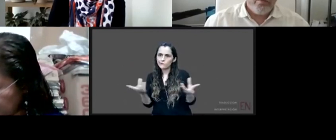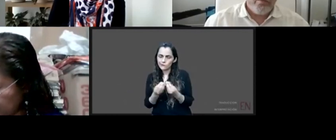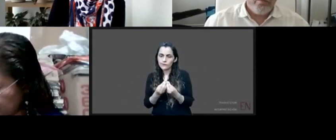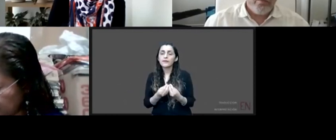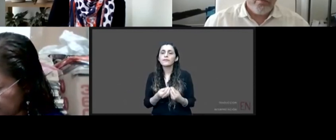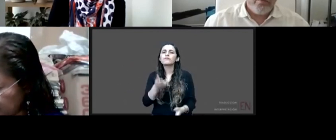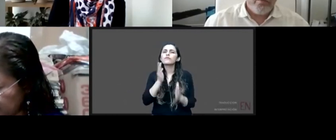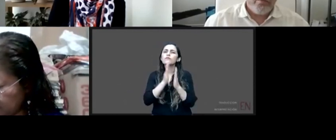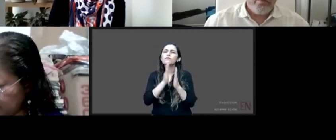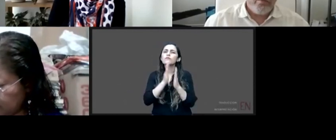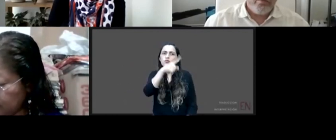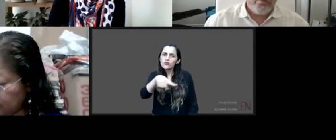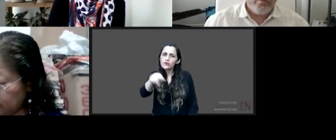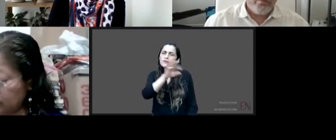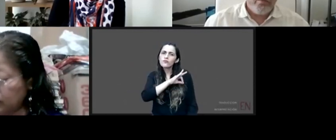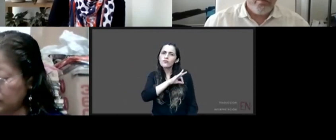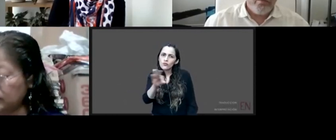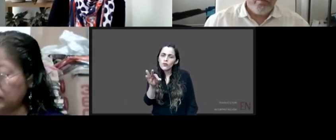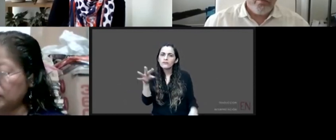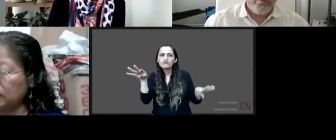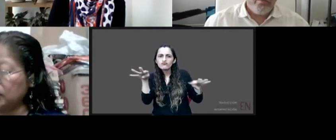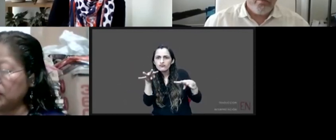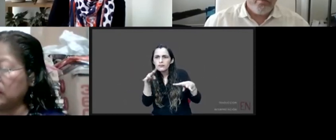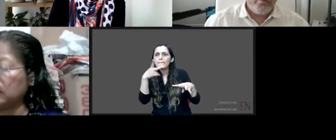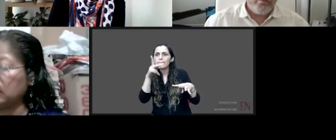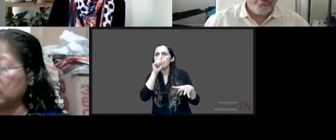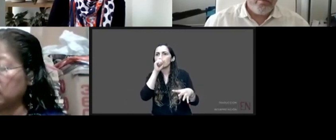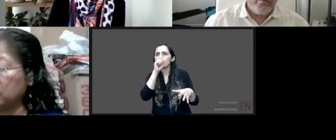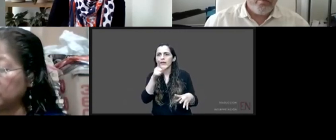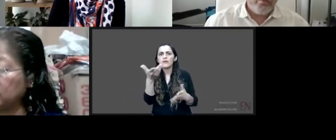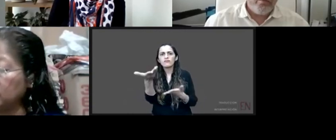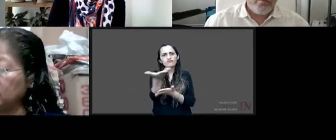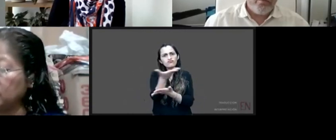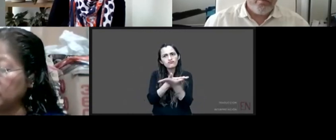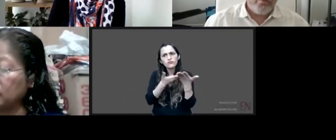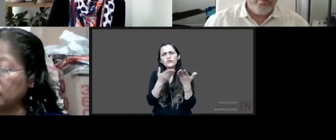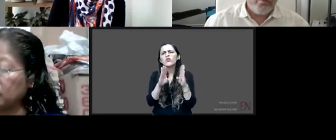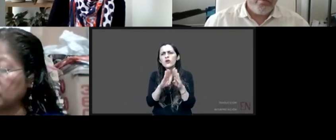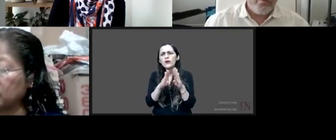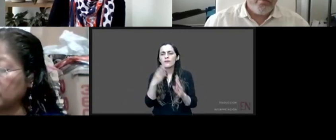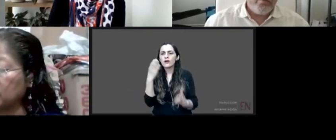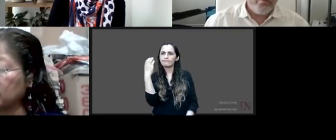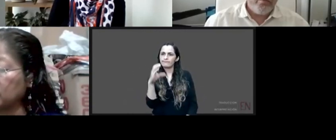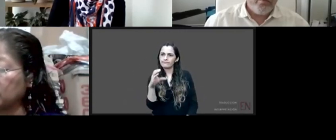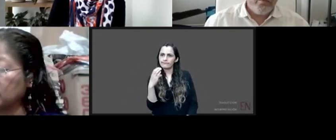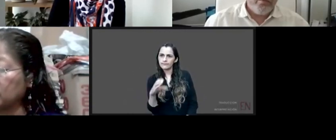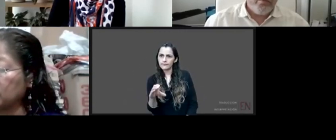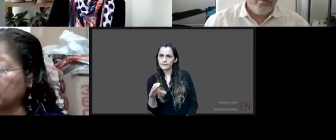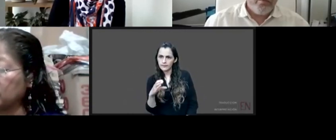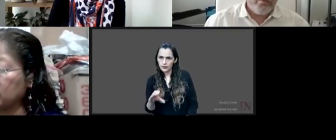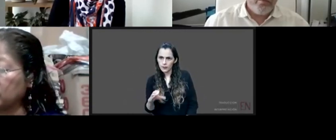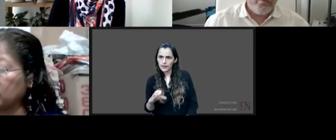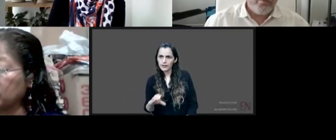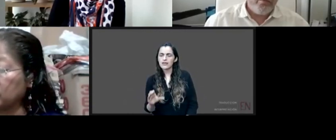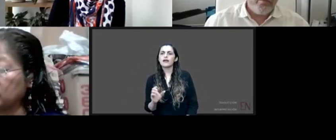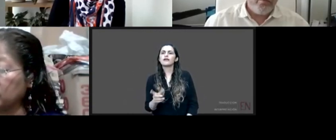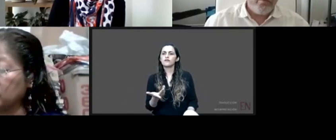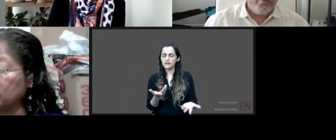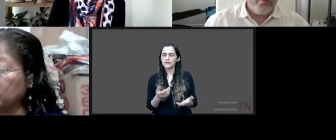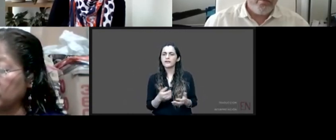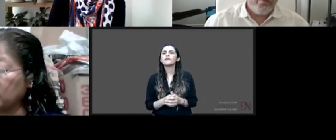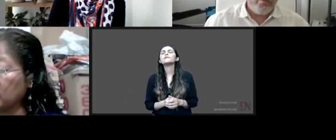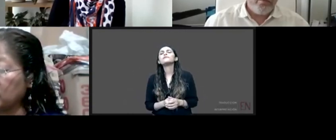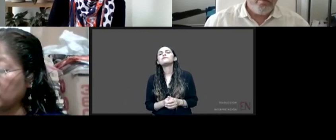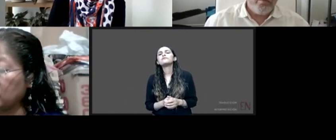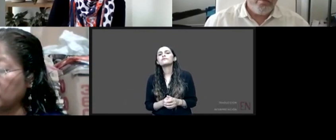con sus comentarios, enriqueciendo con el conocimiento también que tienen. Y lo van a poder hacer a